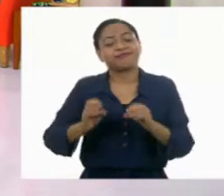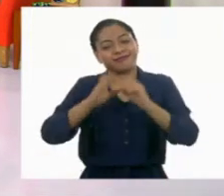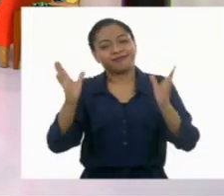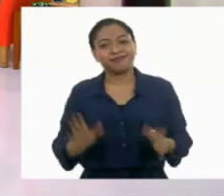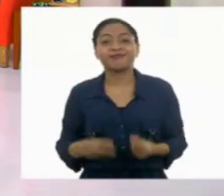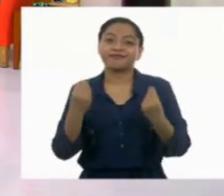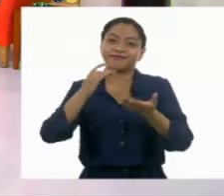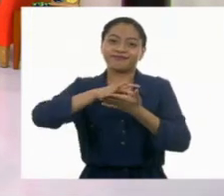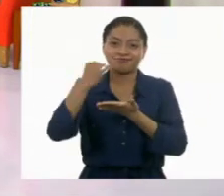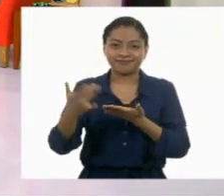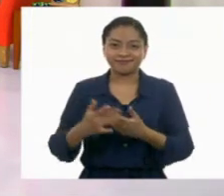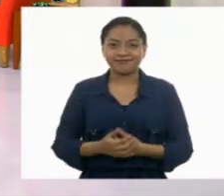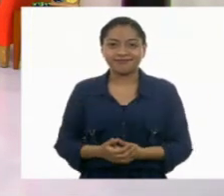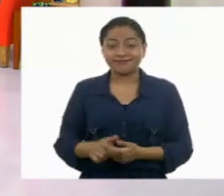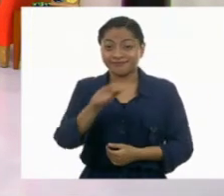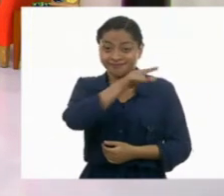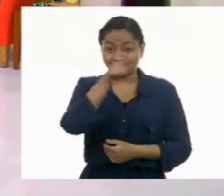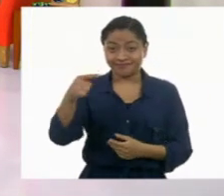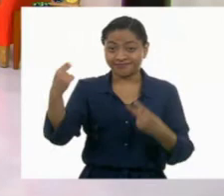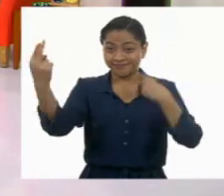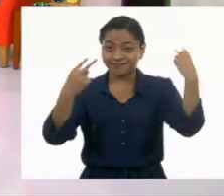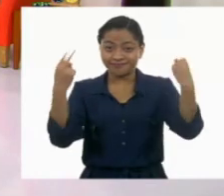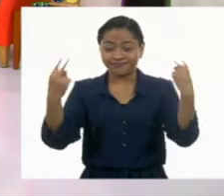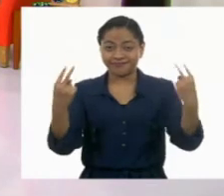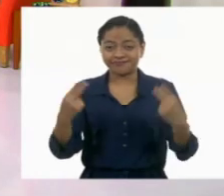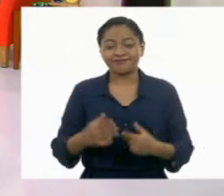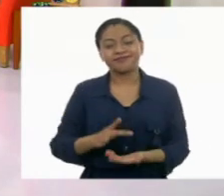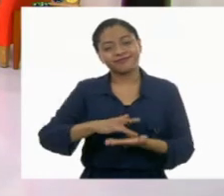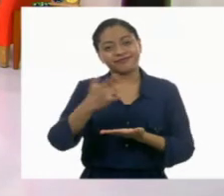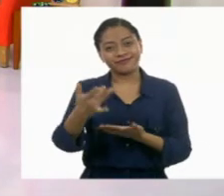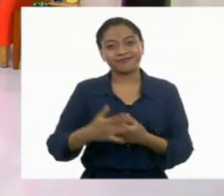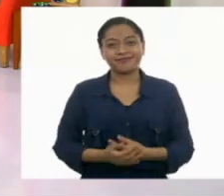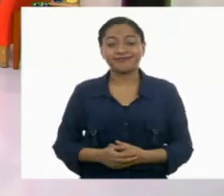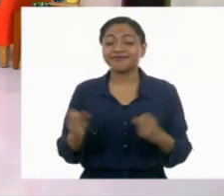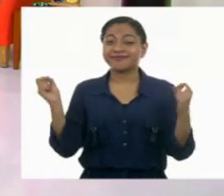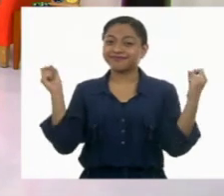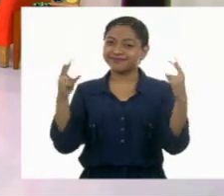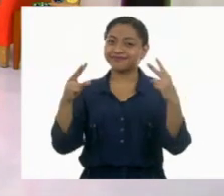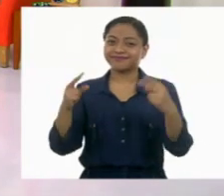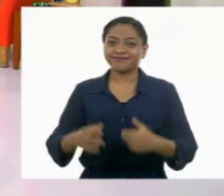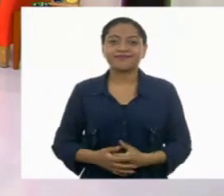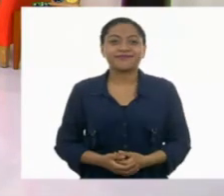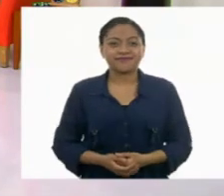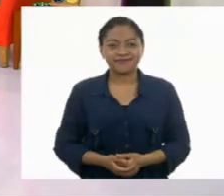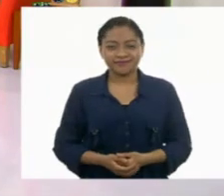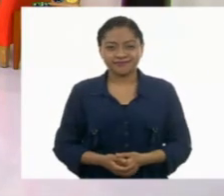supuesto, muchísimas gracias a ustedes en casa que nos han acompañado. Nos vemos pronto.